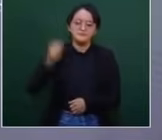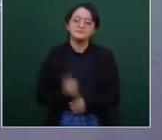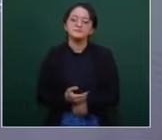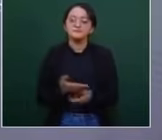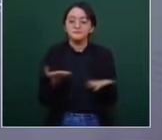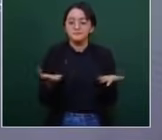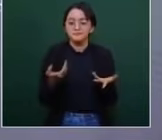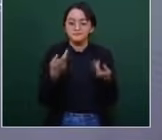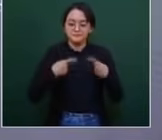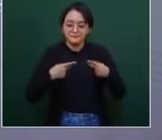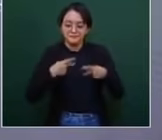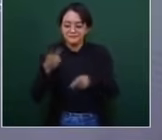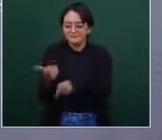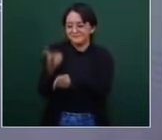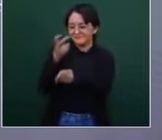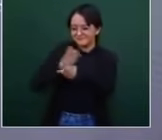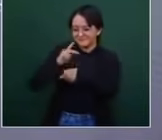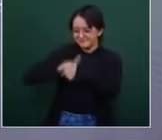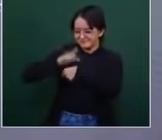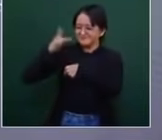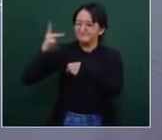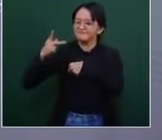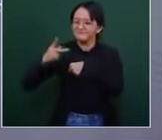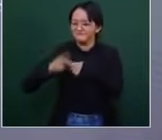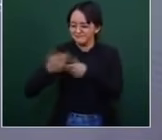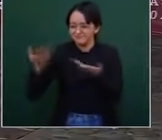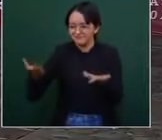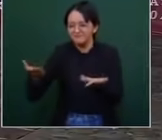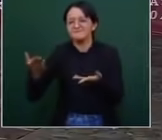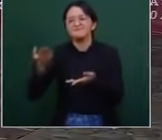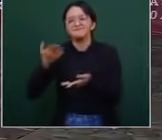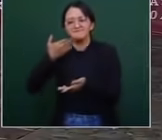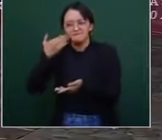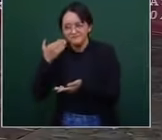invitados de países hermanos.